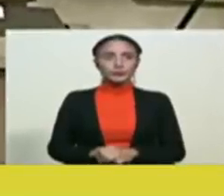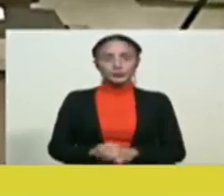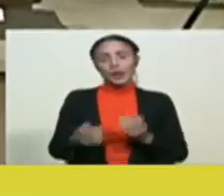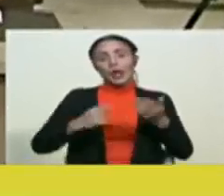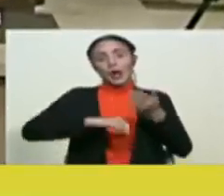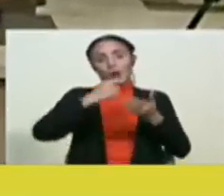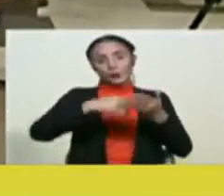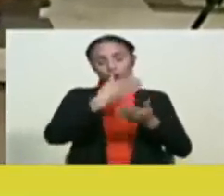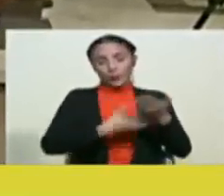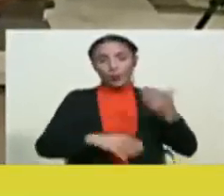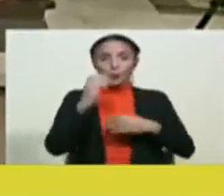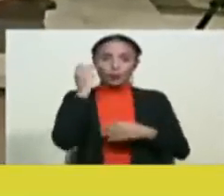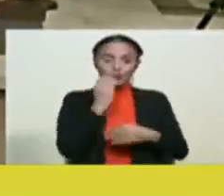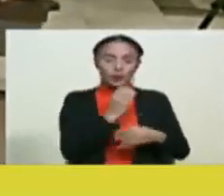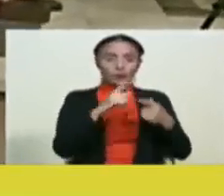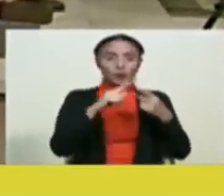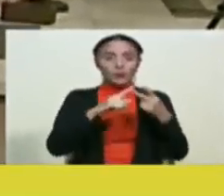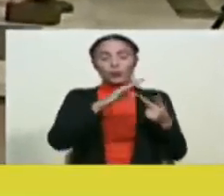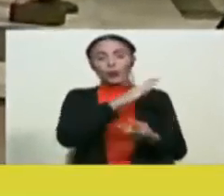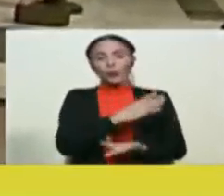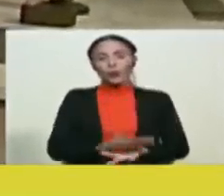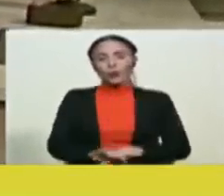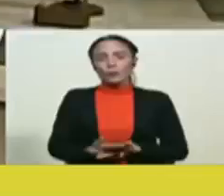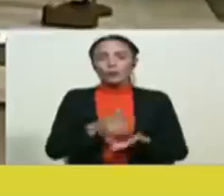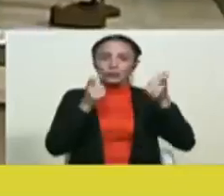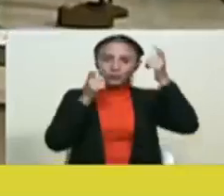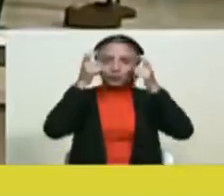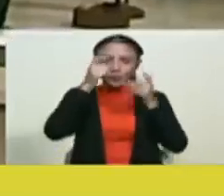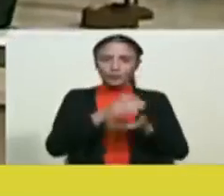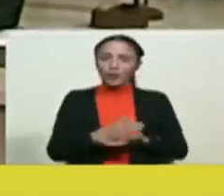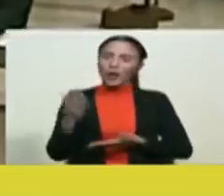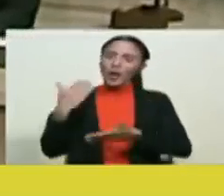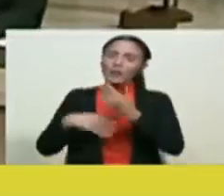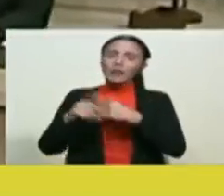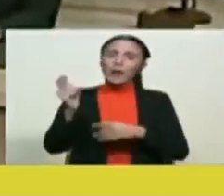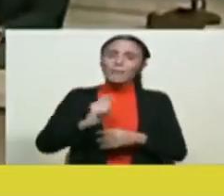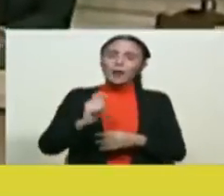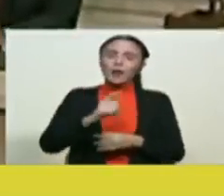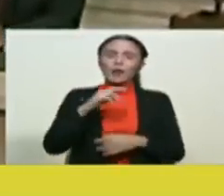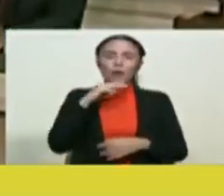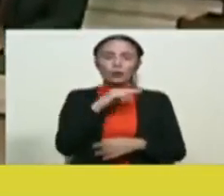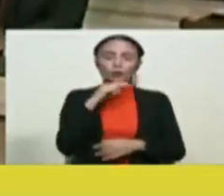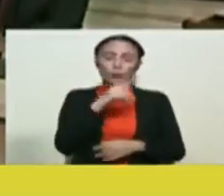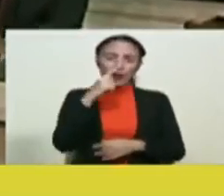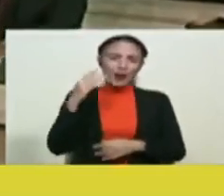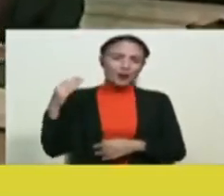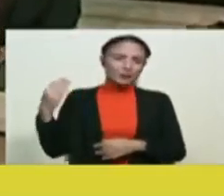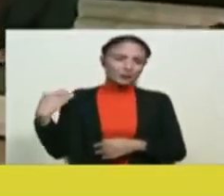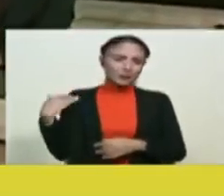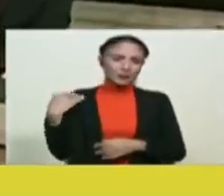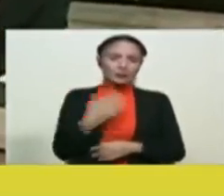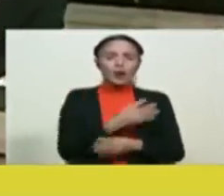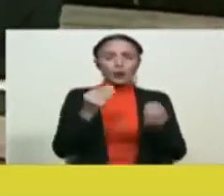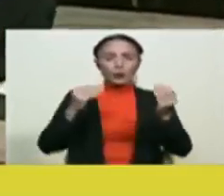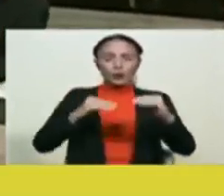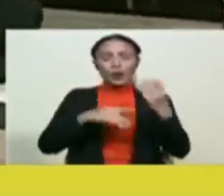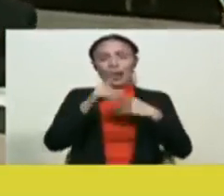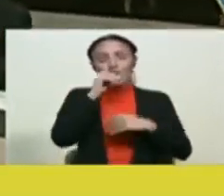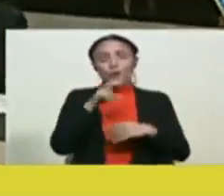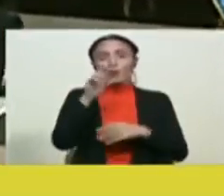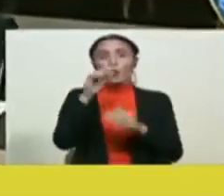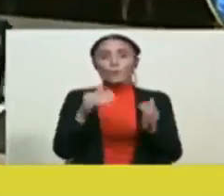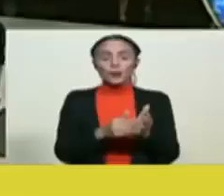comandante fidel castro en el mes de octubre si mal no recuerdo del año